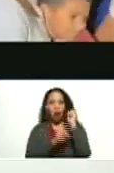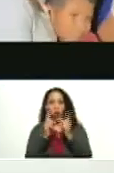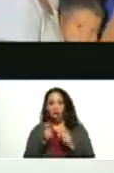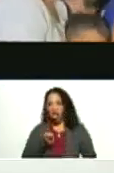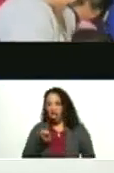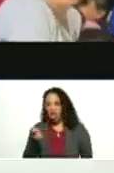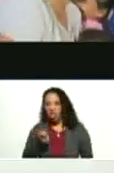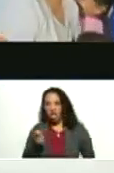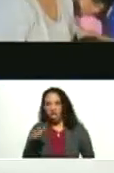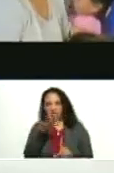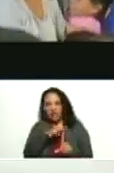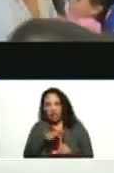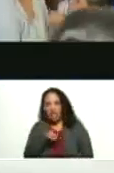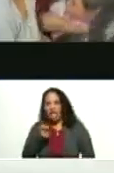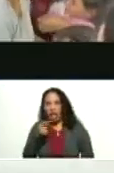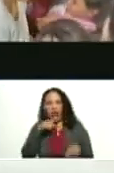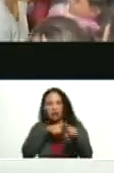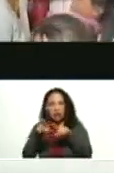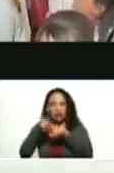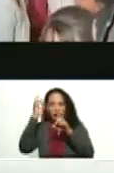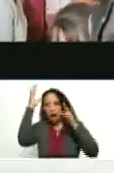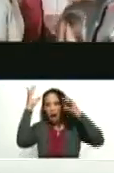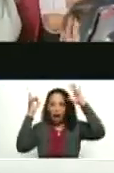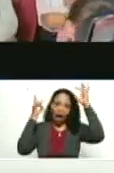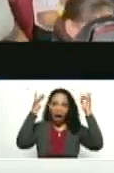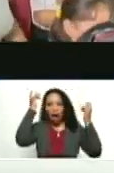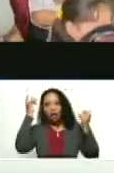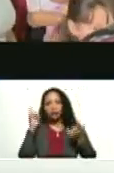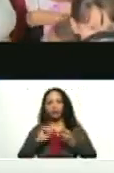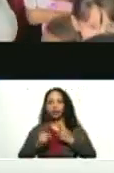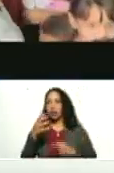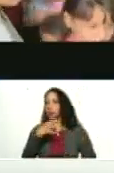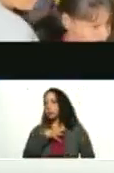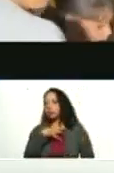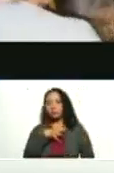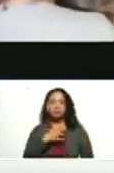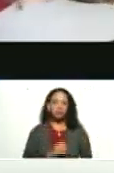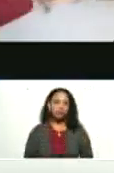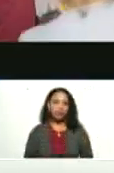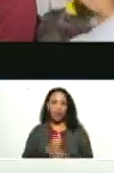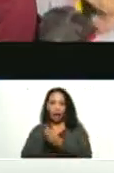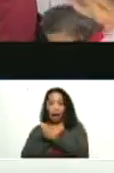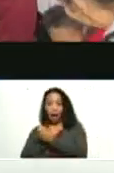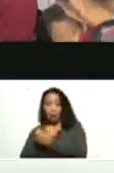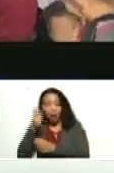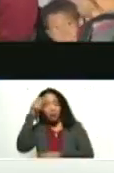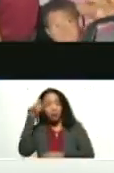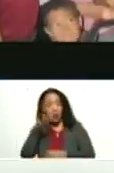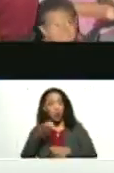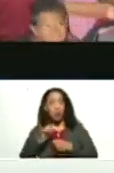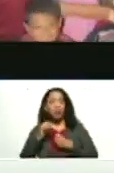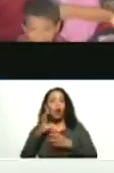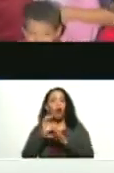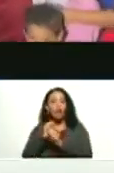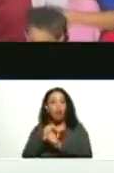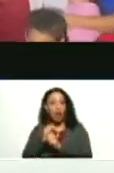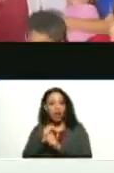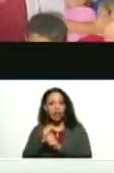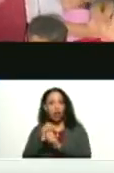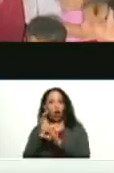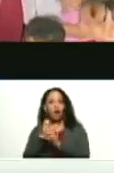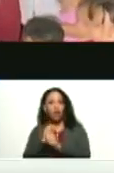de cizaña, de chisme, de mentira, de manipulación, no han podido con el amor del pueblo, porque el pueblo confía,